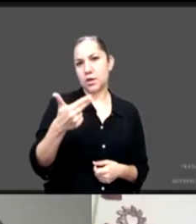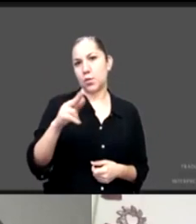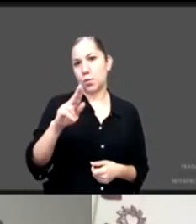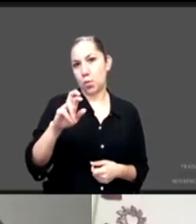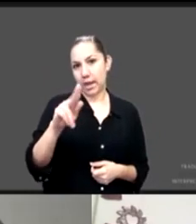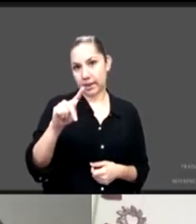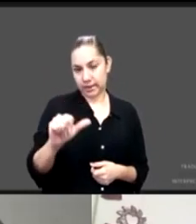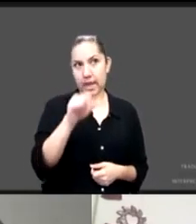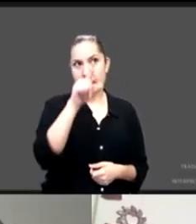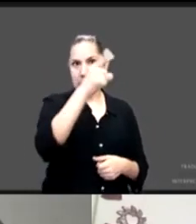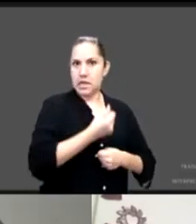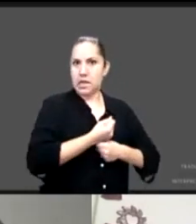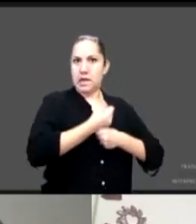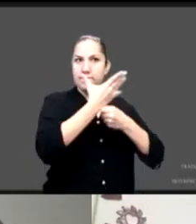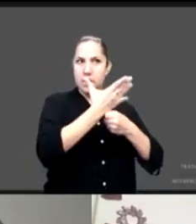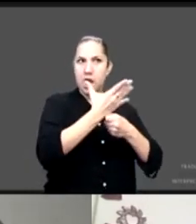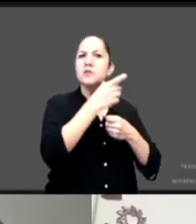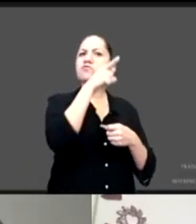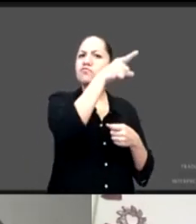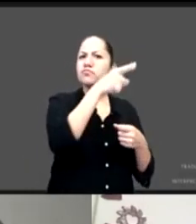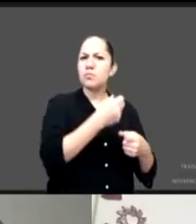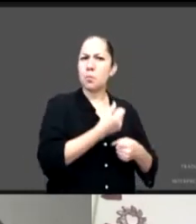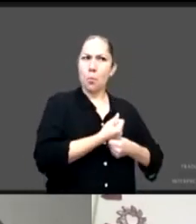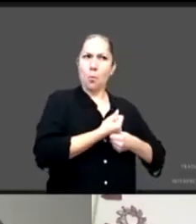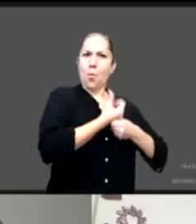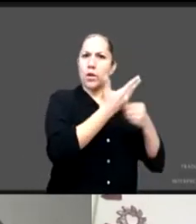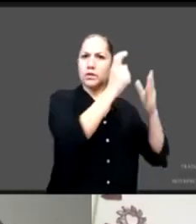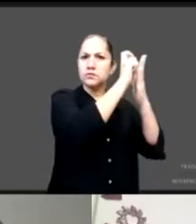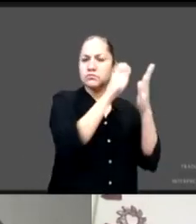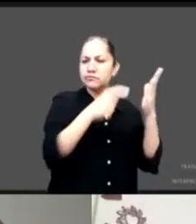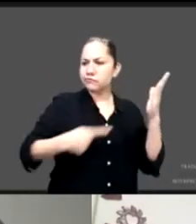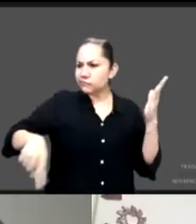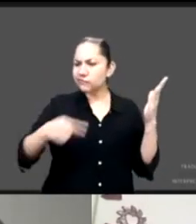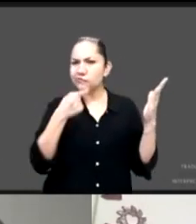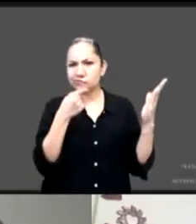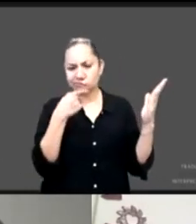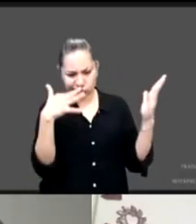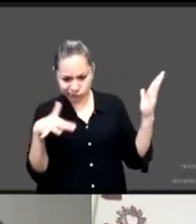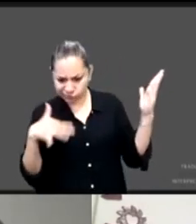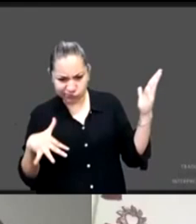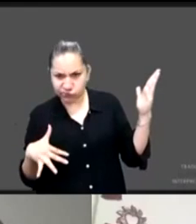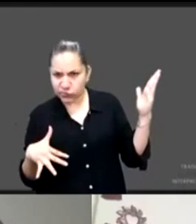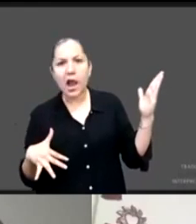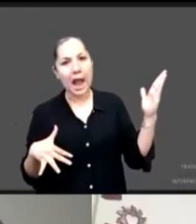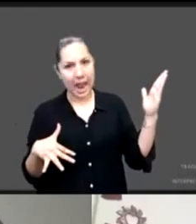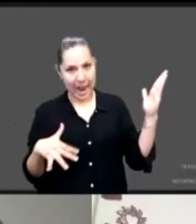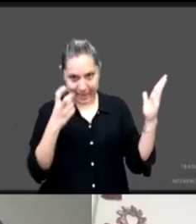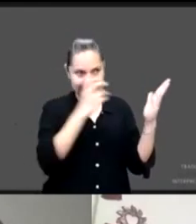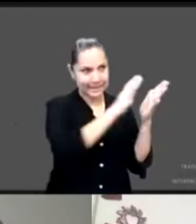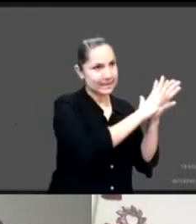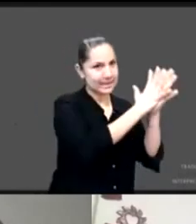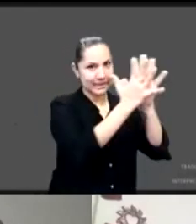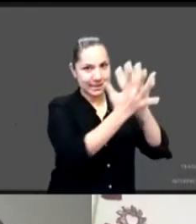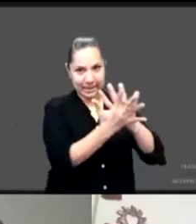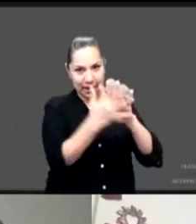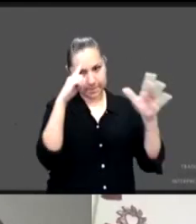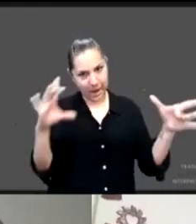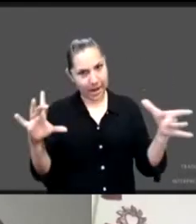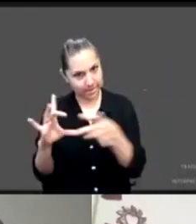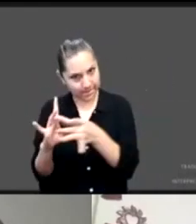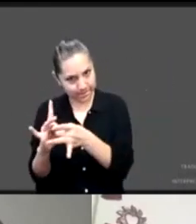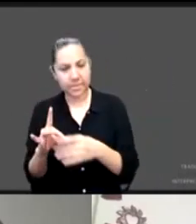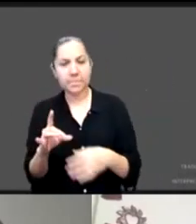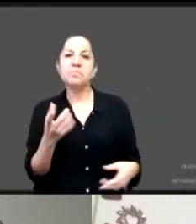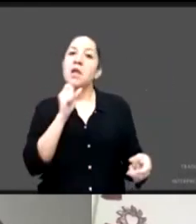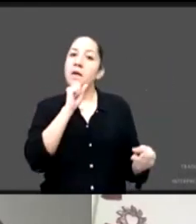El repertorio de los grandes poetas mexicanos está igual, Ramón López Velarde, está Enriqueta Ochoa, a